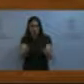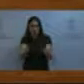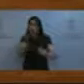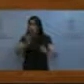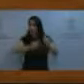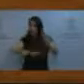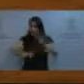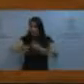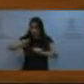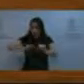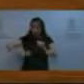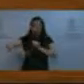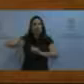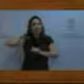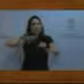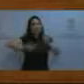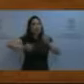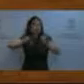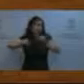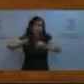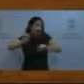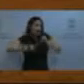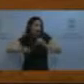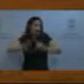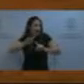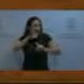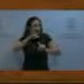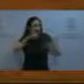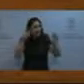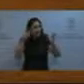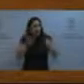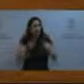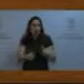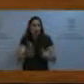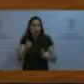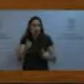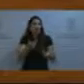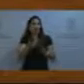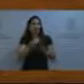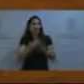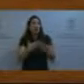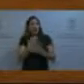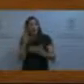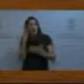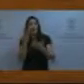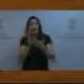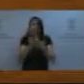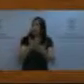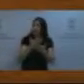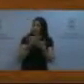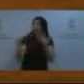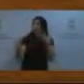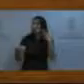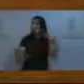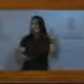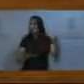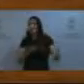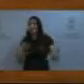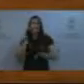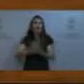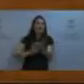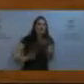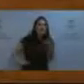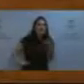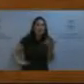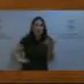asociaciones y a toda esta gente que tienen problemas. Y menos en tantas jornadas, tantos estudios, tantos